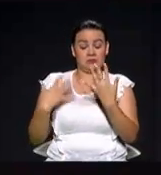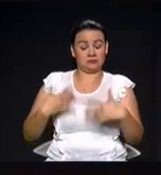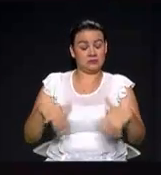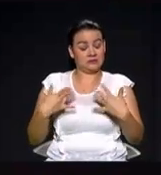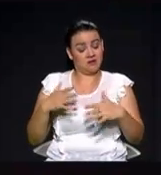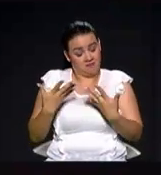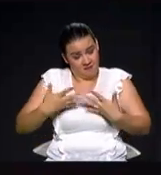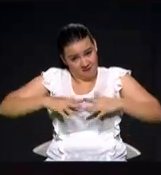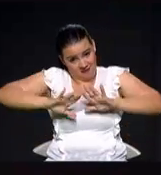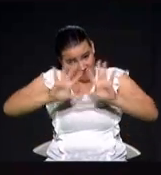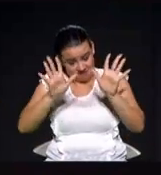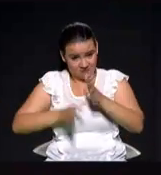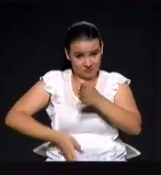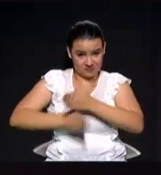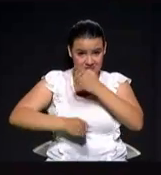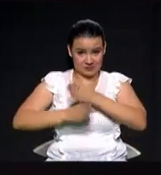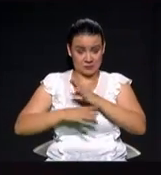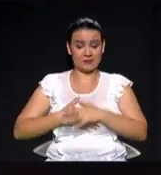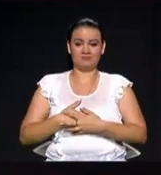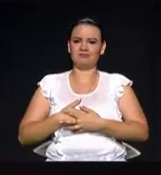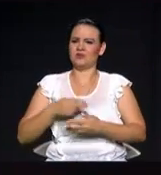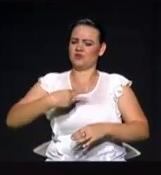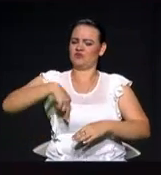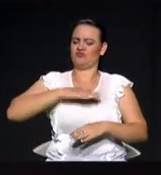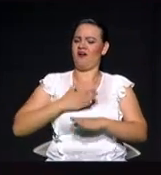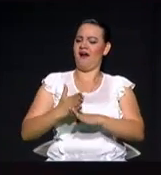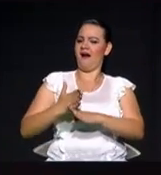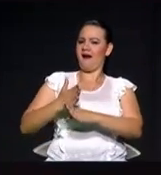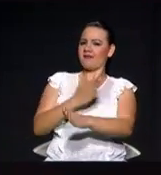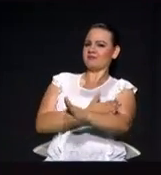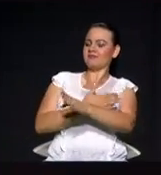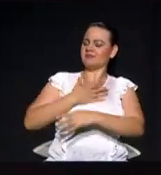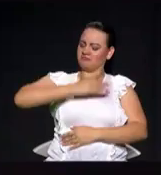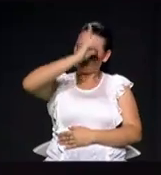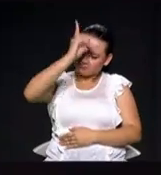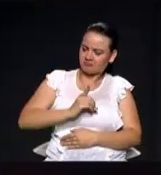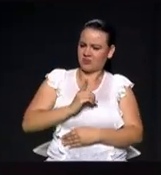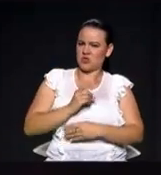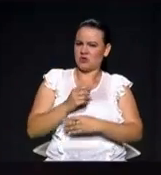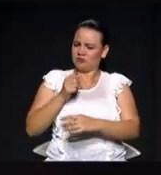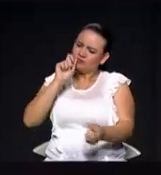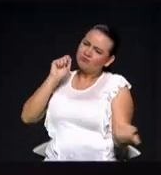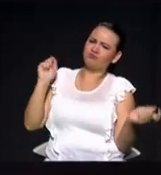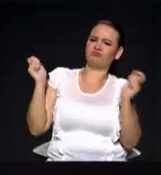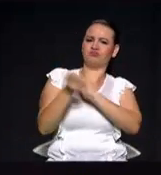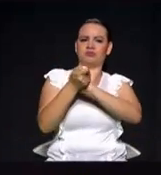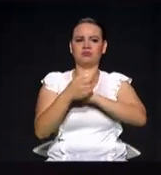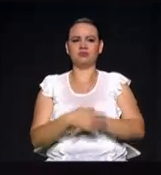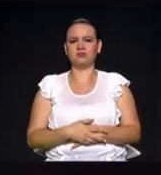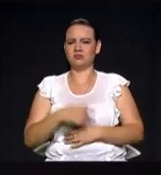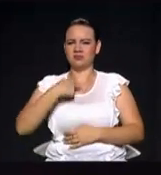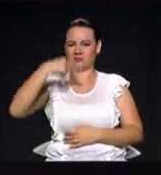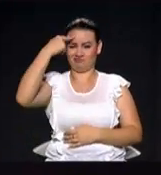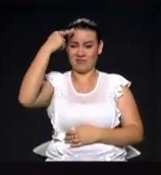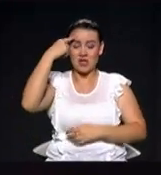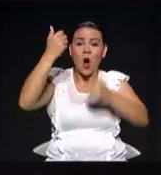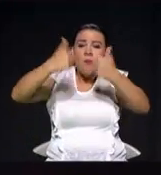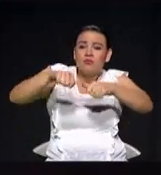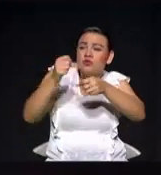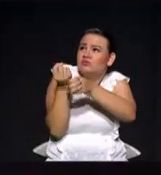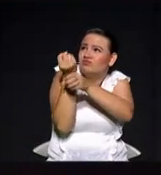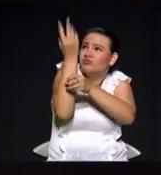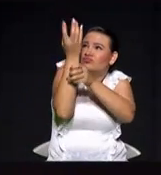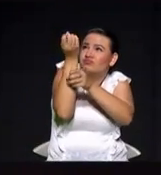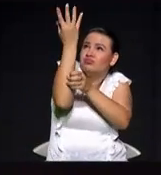tenemos que atrevernos a tomar decisiones de choque yo he dicho de forma categórica no más voces chimenea en medellín e iniciado crear un